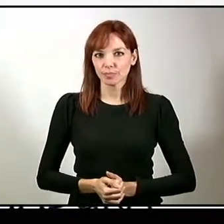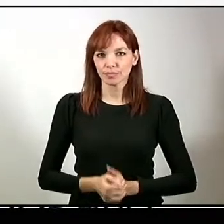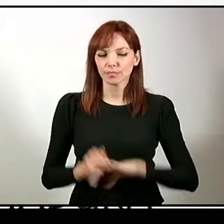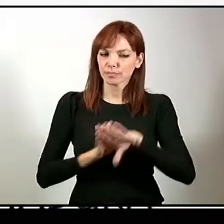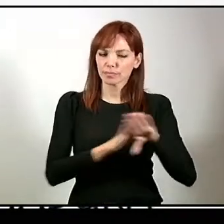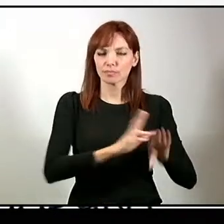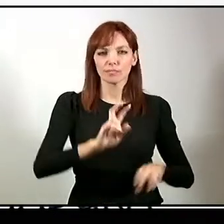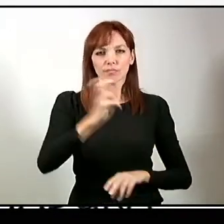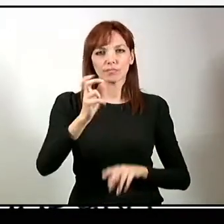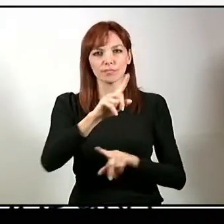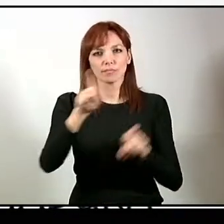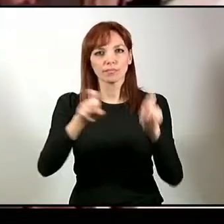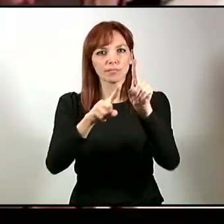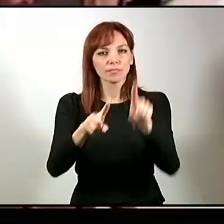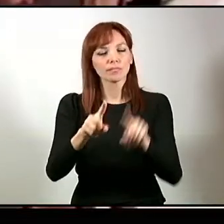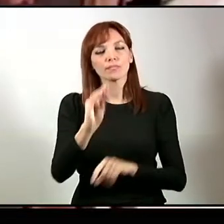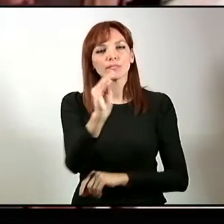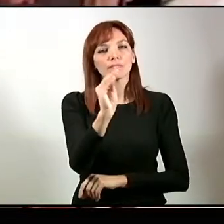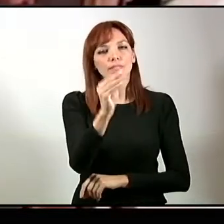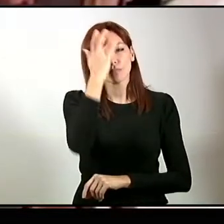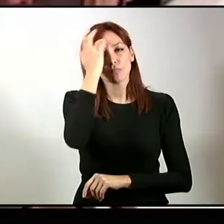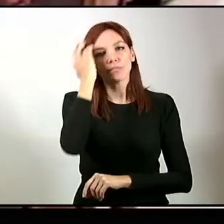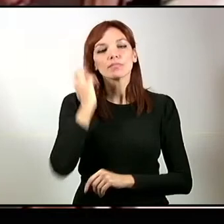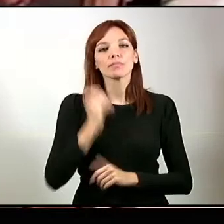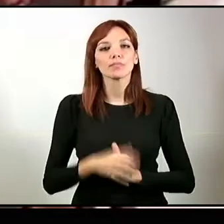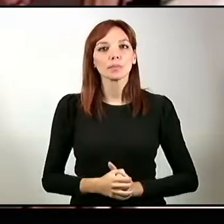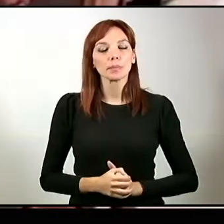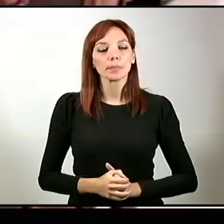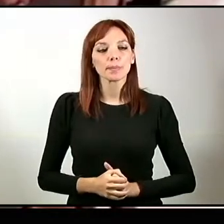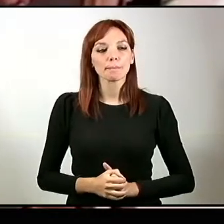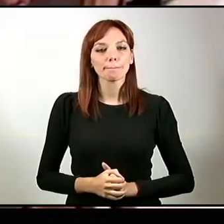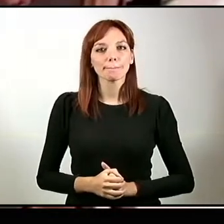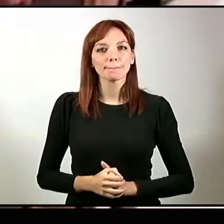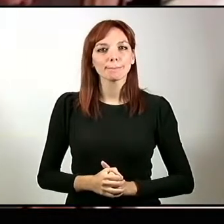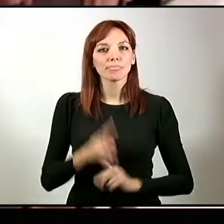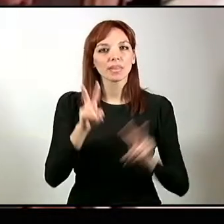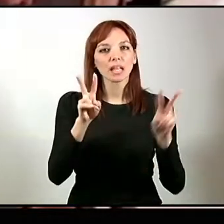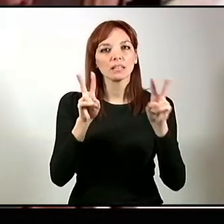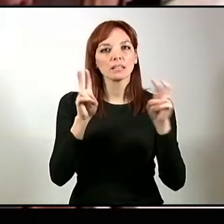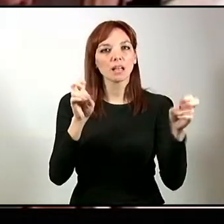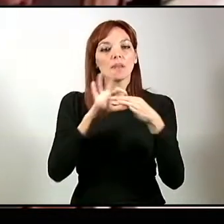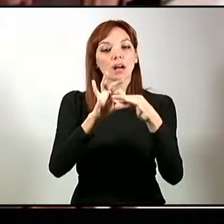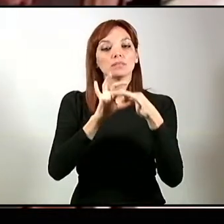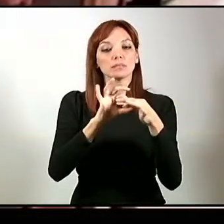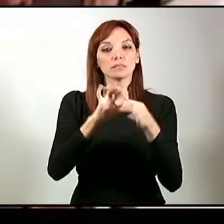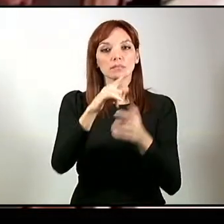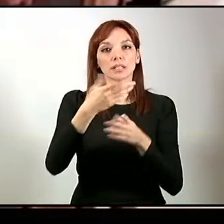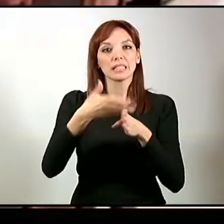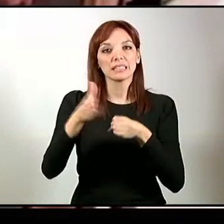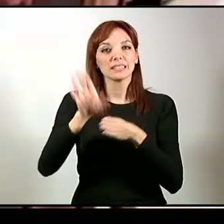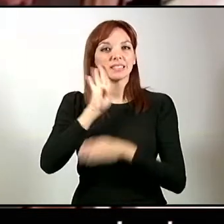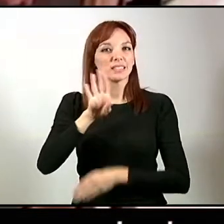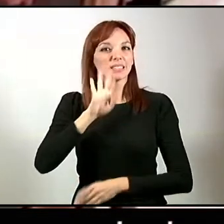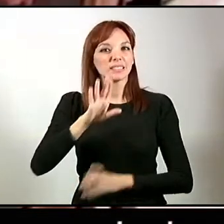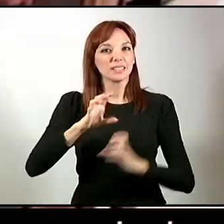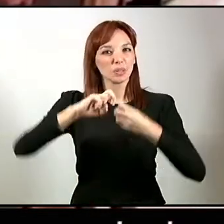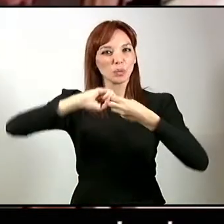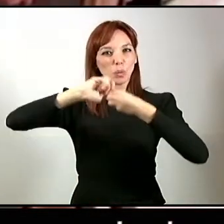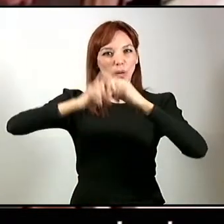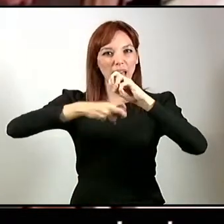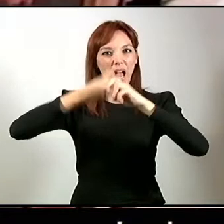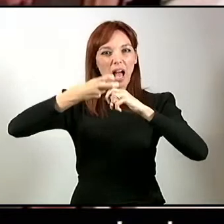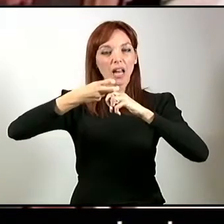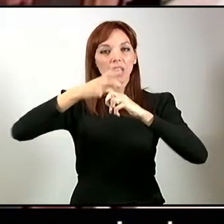Bueno, no sé si algún compañero tiene más sobre estos temas. Con respecto al tema de los residuos nucleares, la